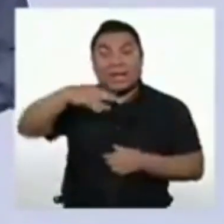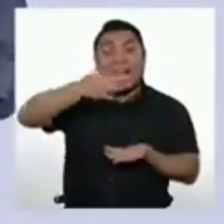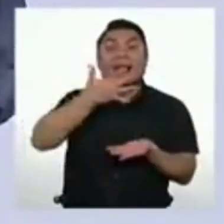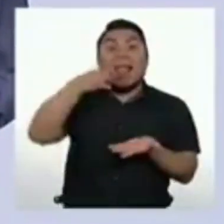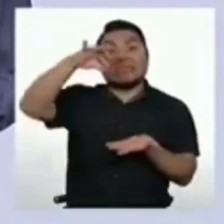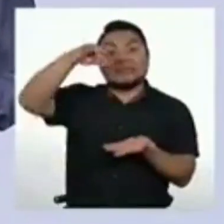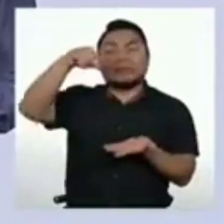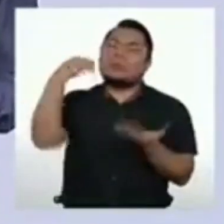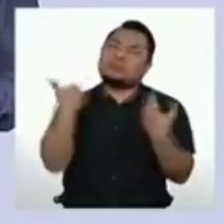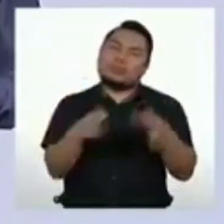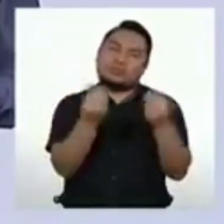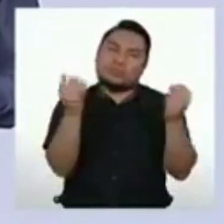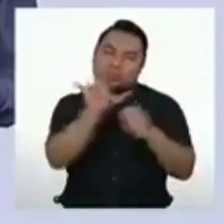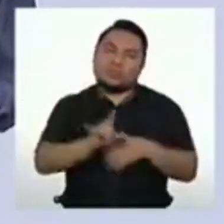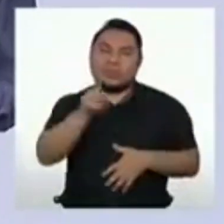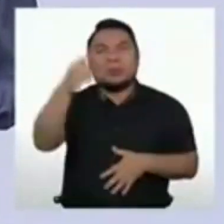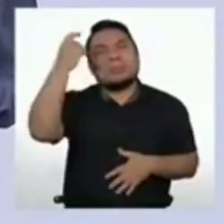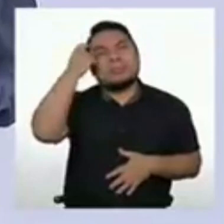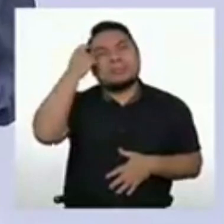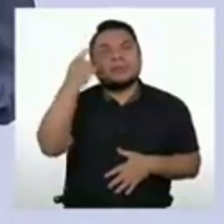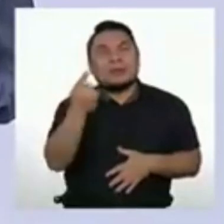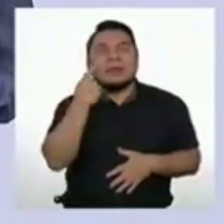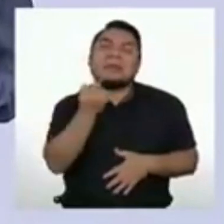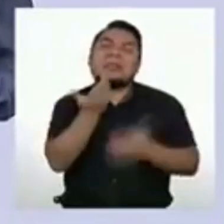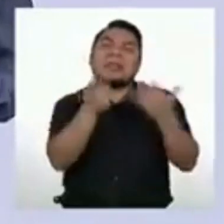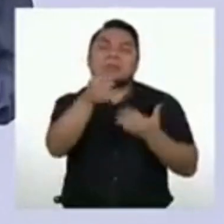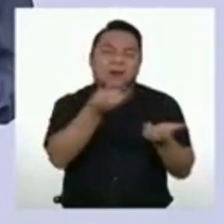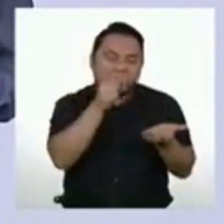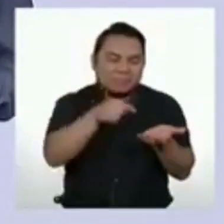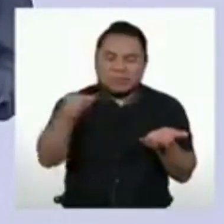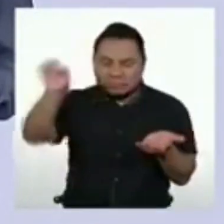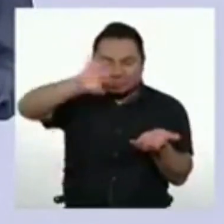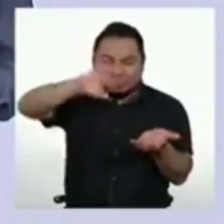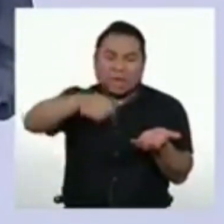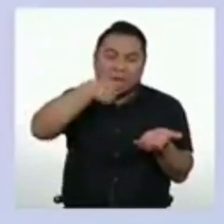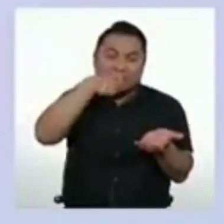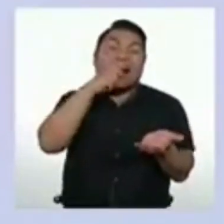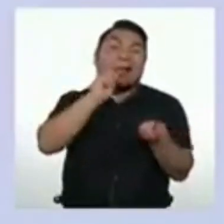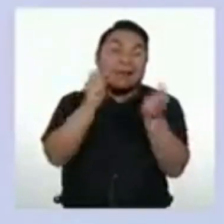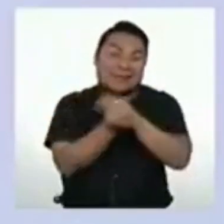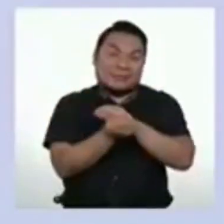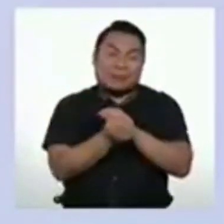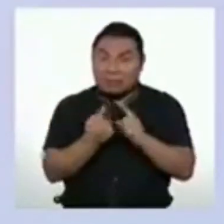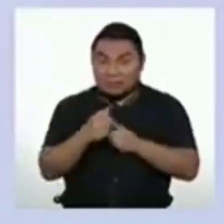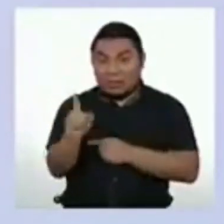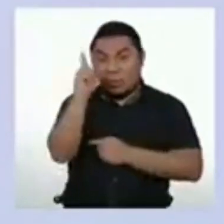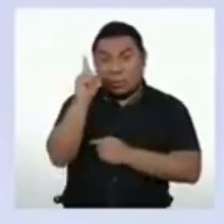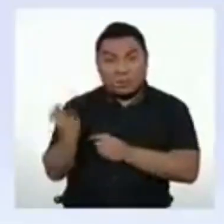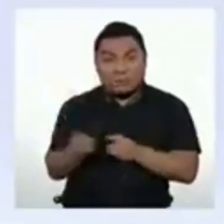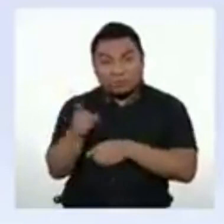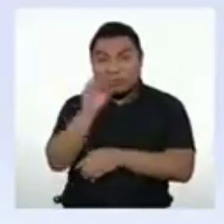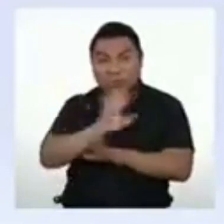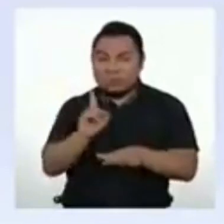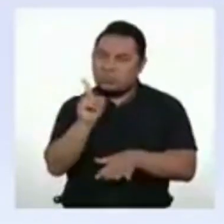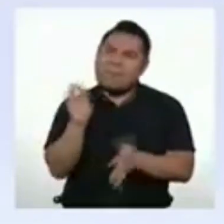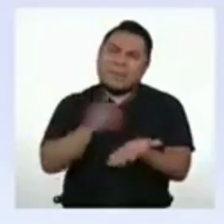usos. Quizás piensas en ella más como un condimento que realza el sabor de las comidas, pero no es la única función que cumple.